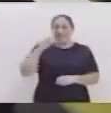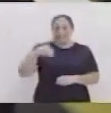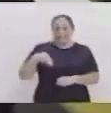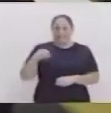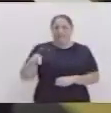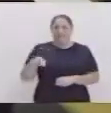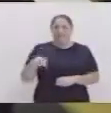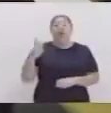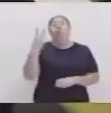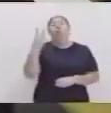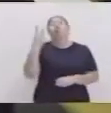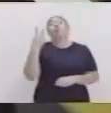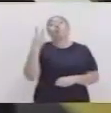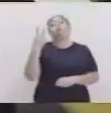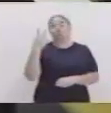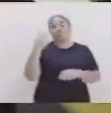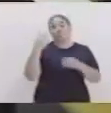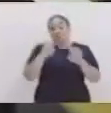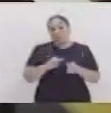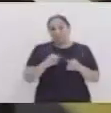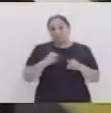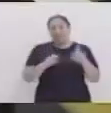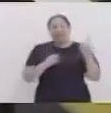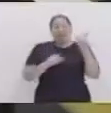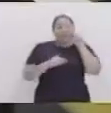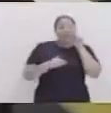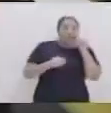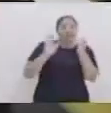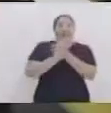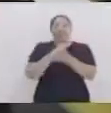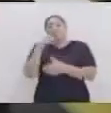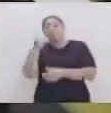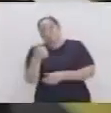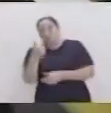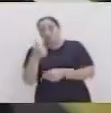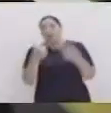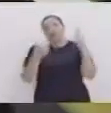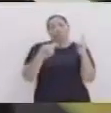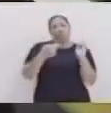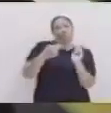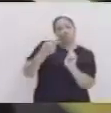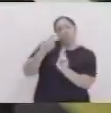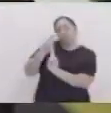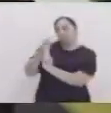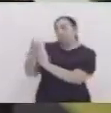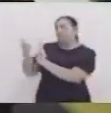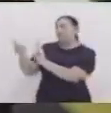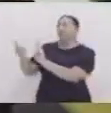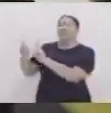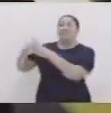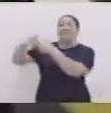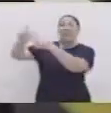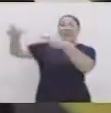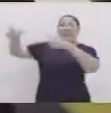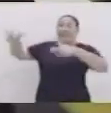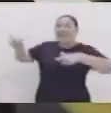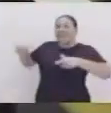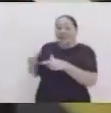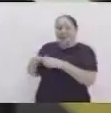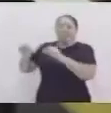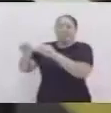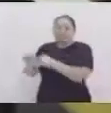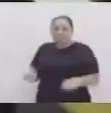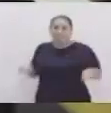viaje al bello lago de Amatitlán y en esos años pues habían patitos en